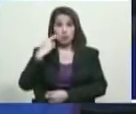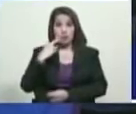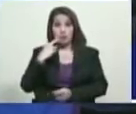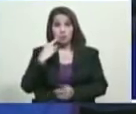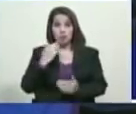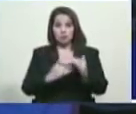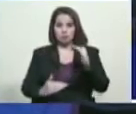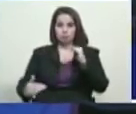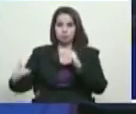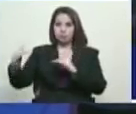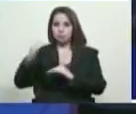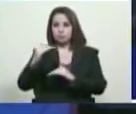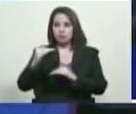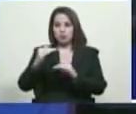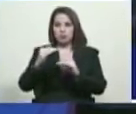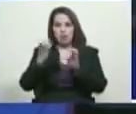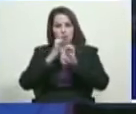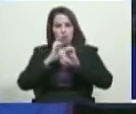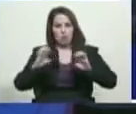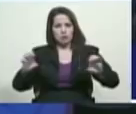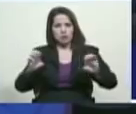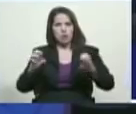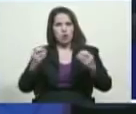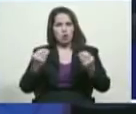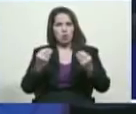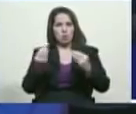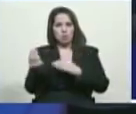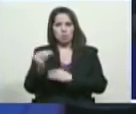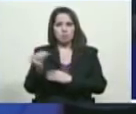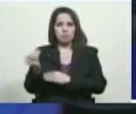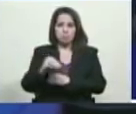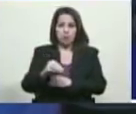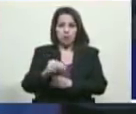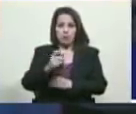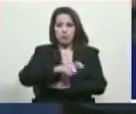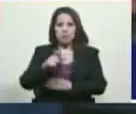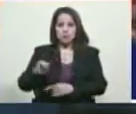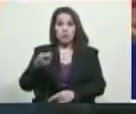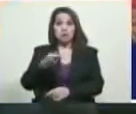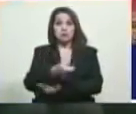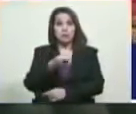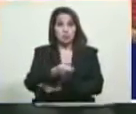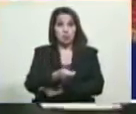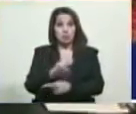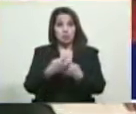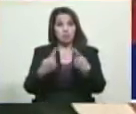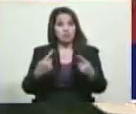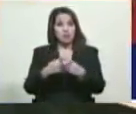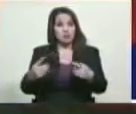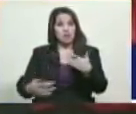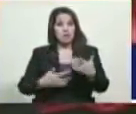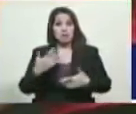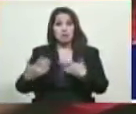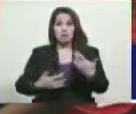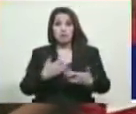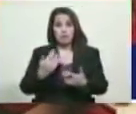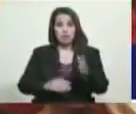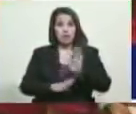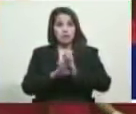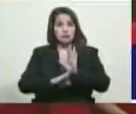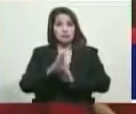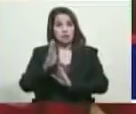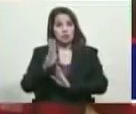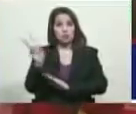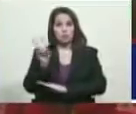trascendido en la materia educativa, logrando sumar a sus vencedores y vencedoras en diferentes tareas que aportan al desarrollo de